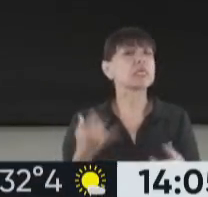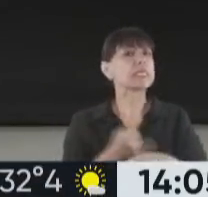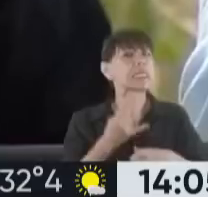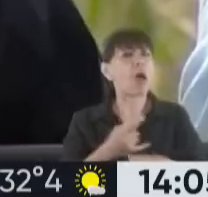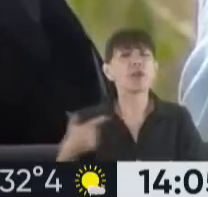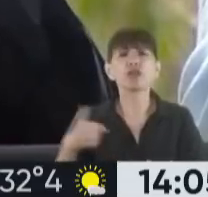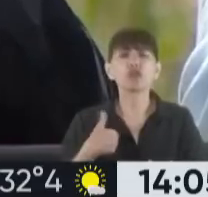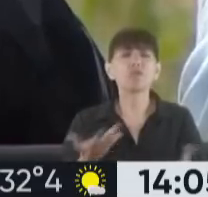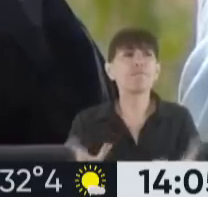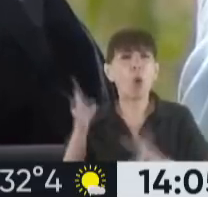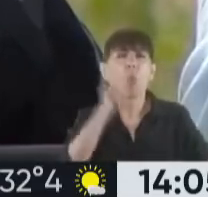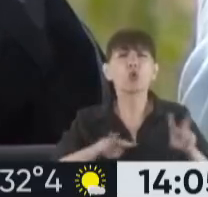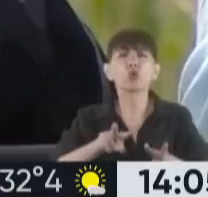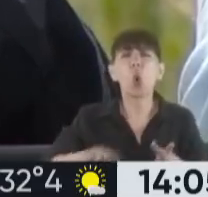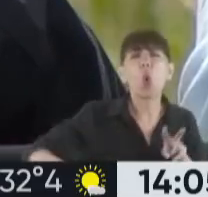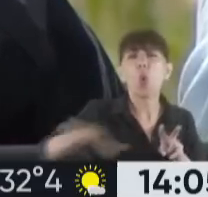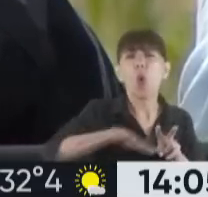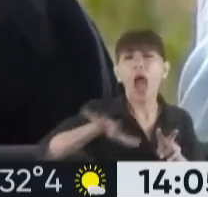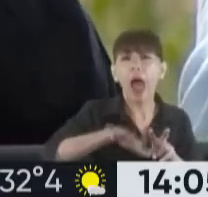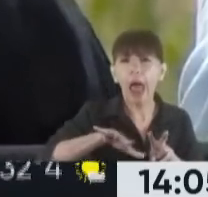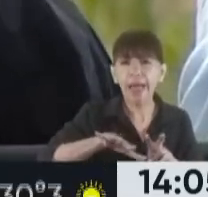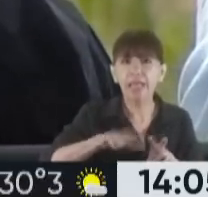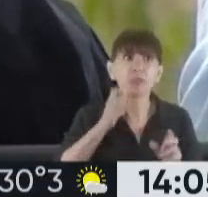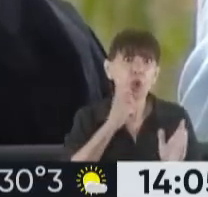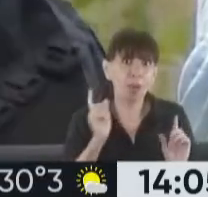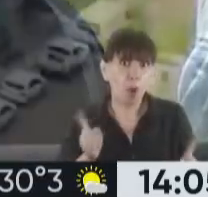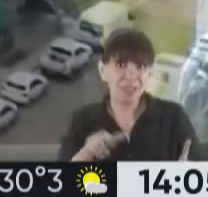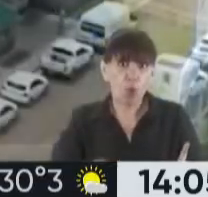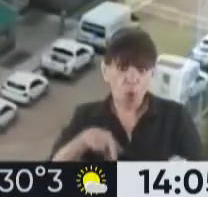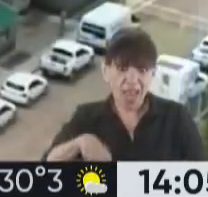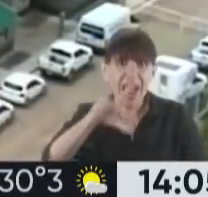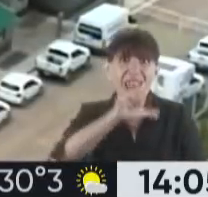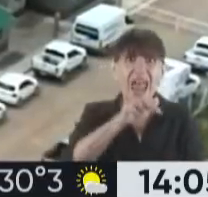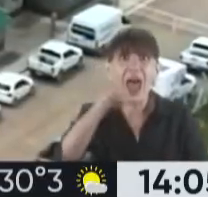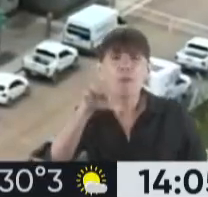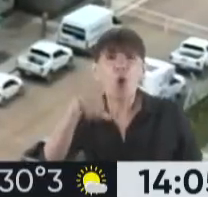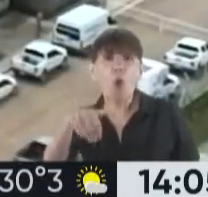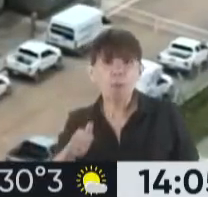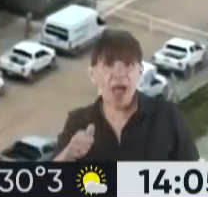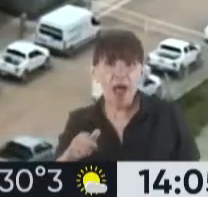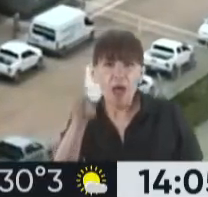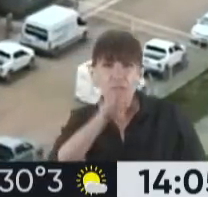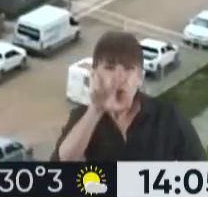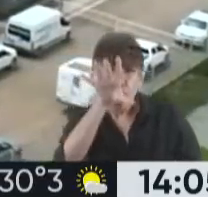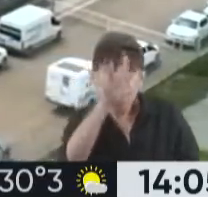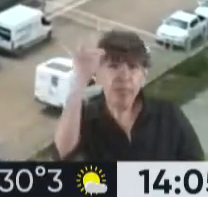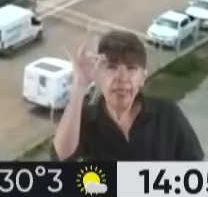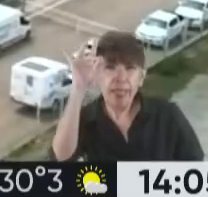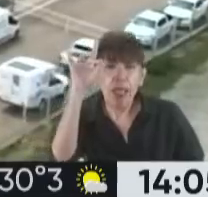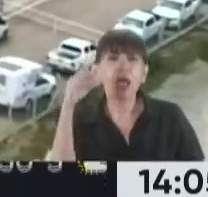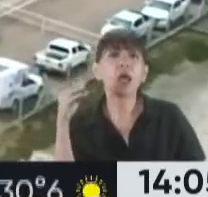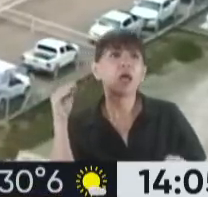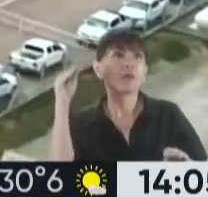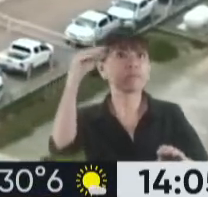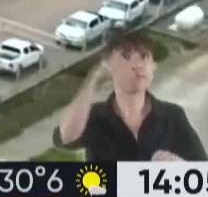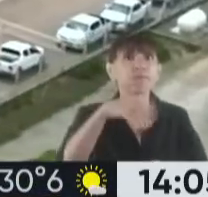lugares emblemáticos como La Poma, es para mostrarle a toda la Argentina de qué se trata la Argentina.